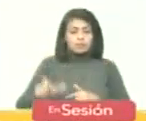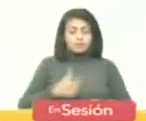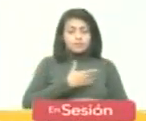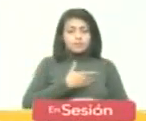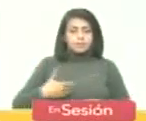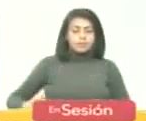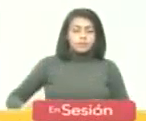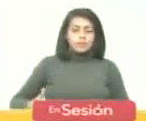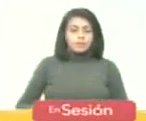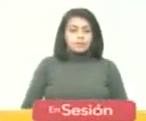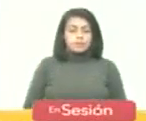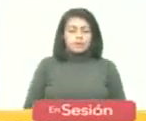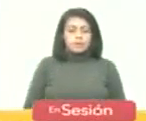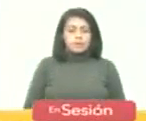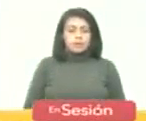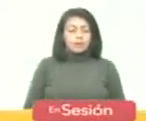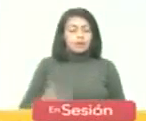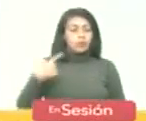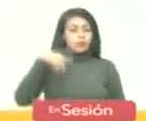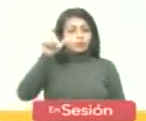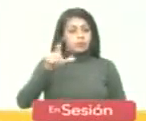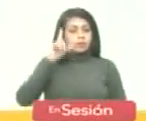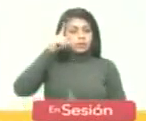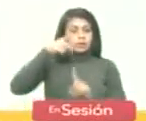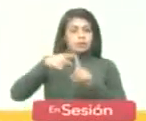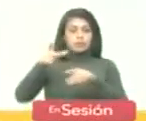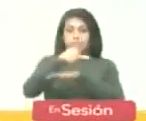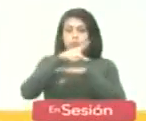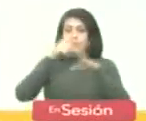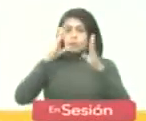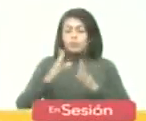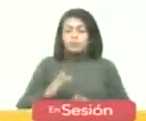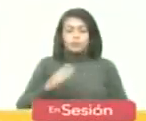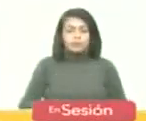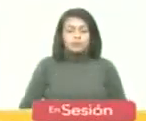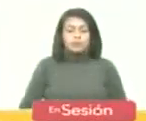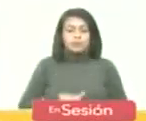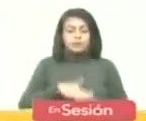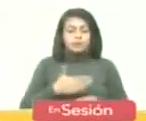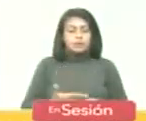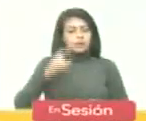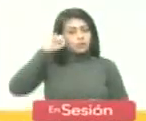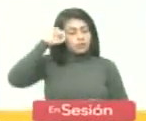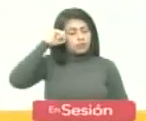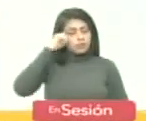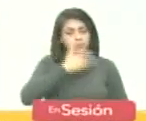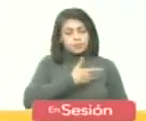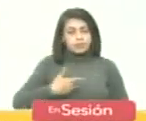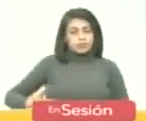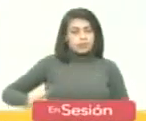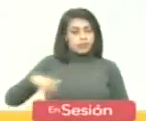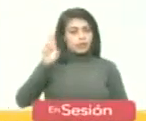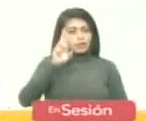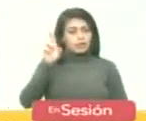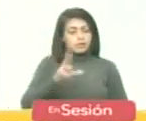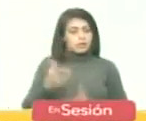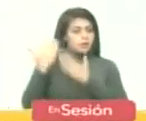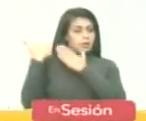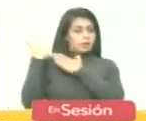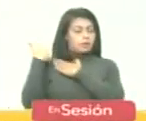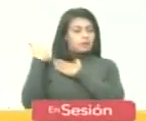presidente, a un destino de gobierno, porque les recuerdo, el presidente de la República asume